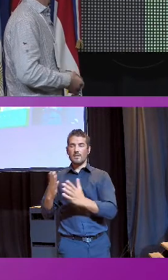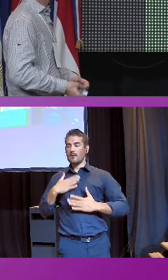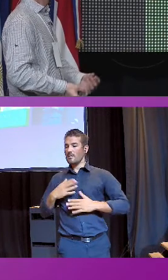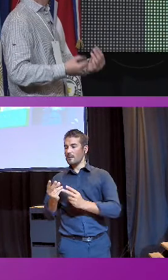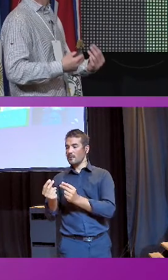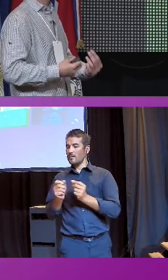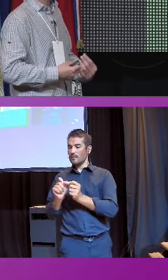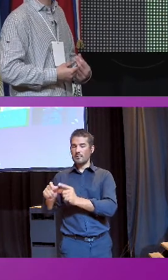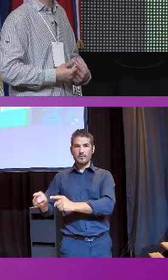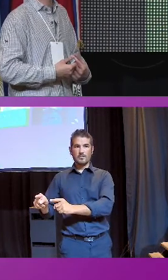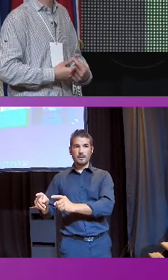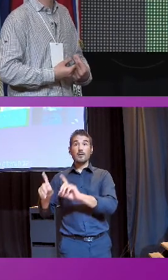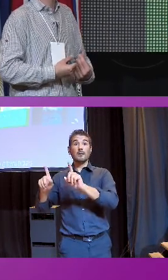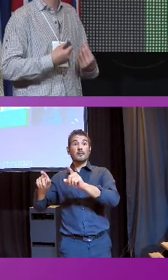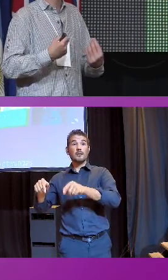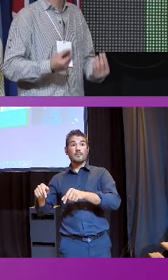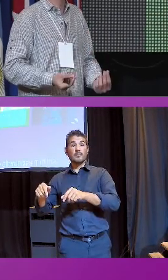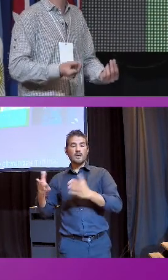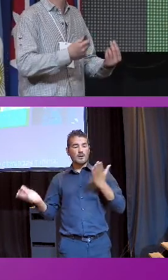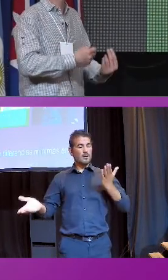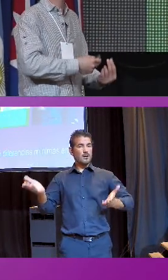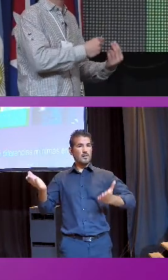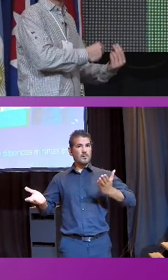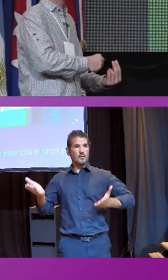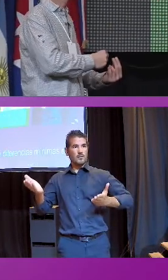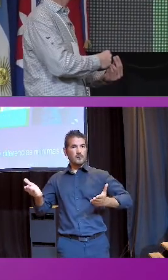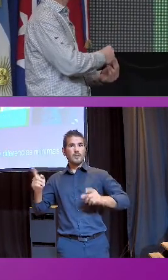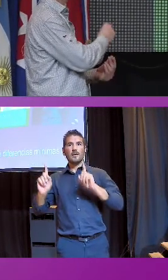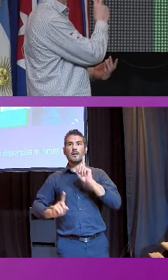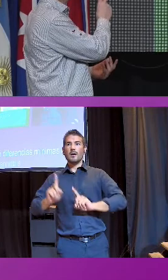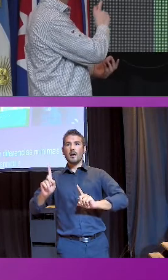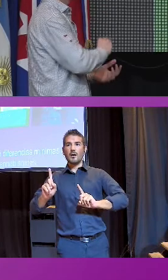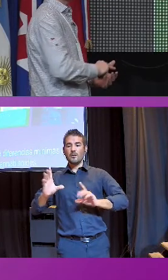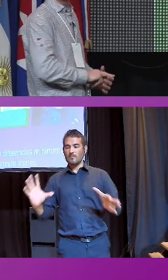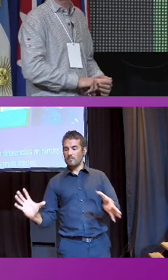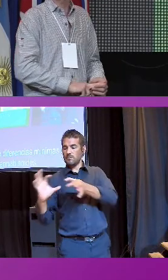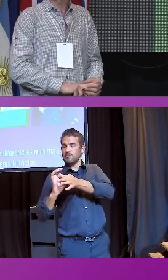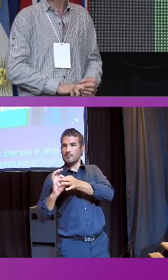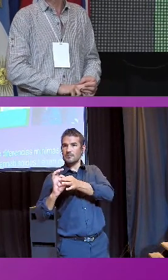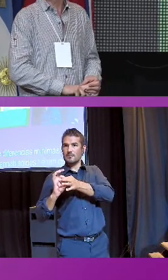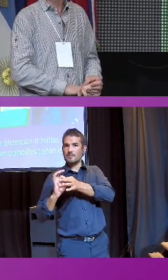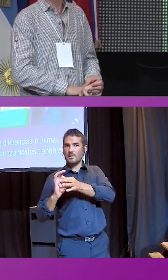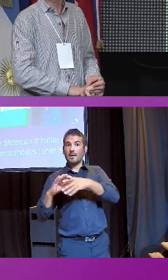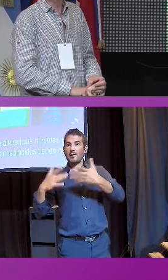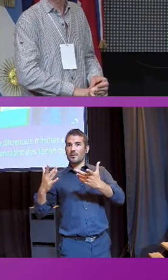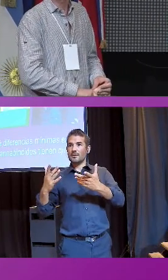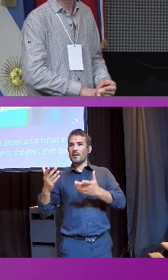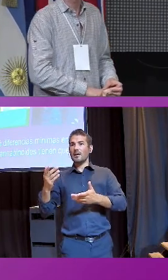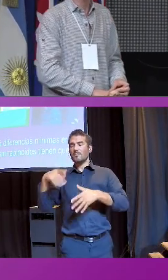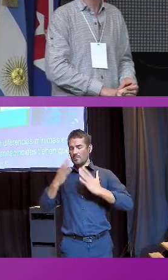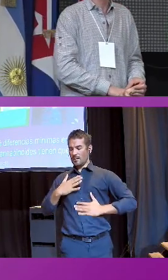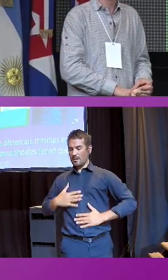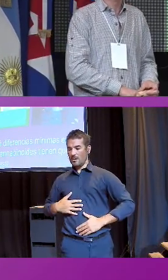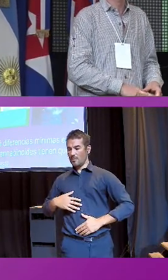encontraron que diferencias mínimas en los genes para los receptores de cannabinoides tienen que ver con las diferencias en